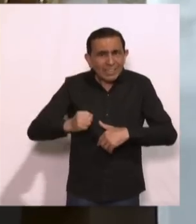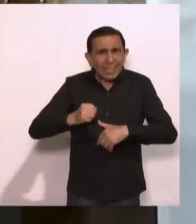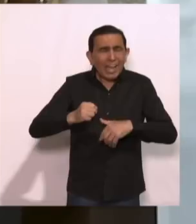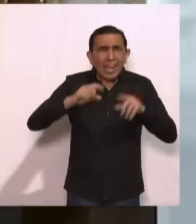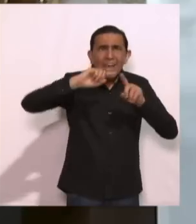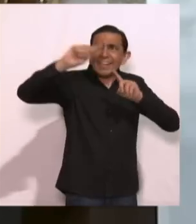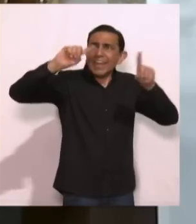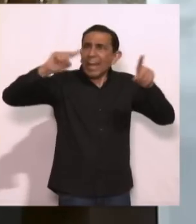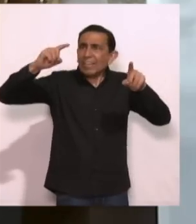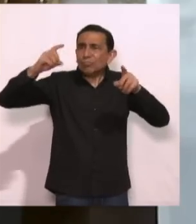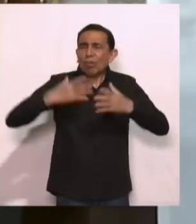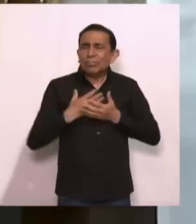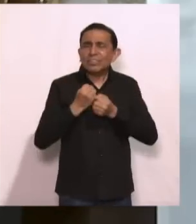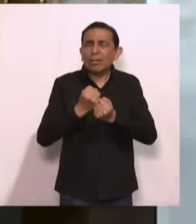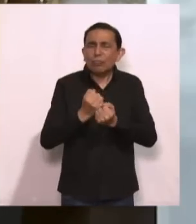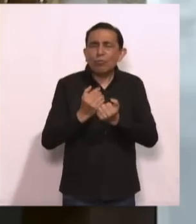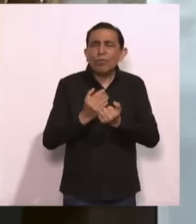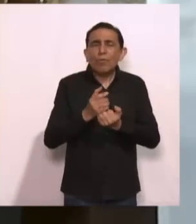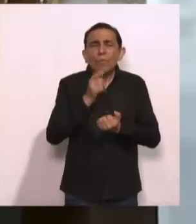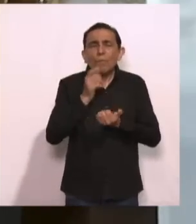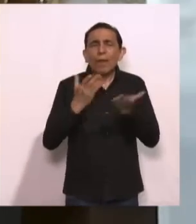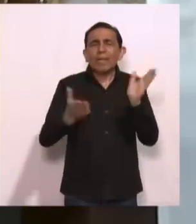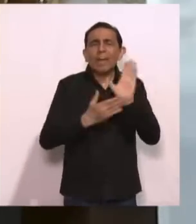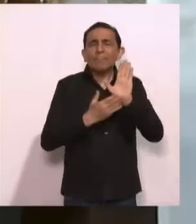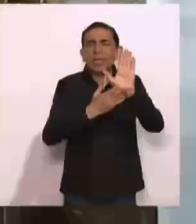sus rayos. Palabra de Dios.